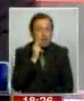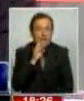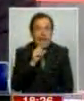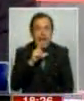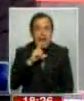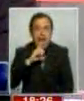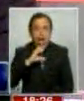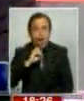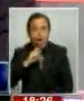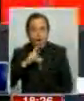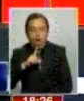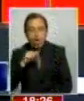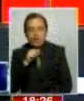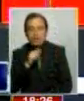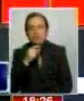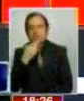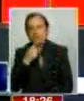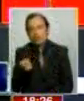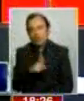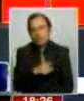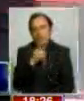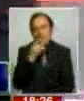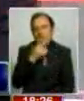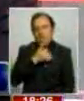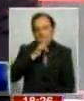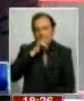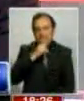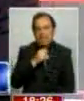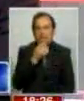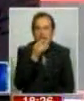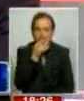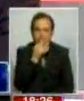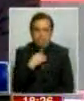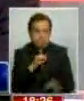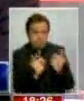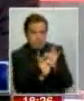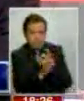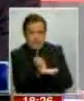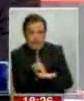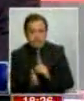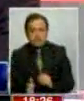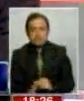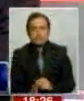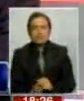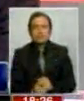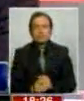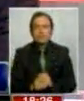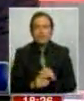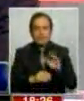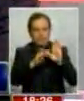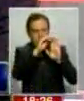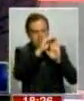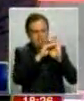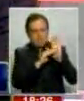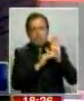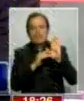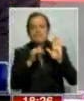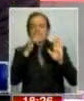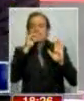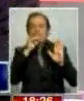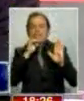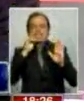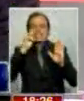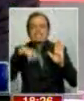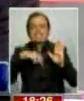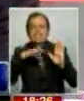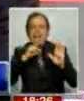tabla donde efectivamente también... Estoy hablando de las bebidas azucaradas, que son cuatro empresas. Por eso lo estoy explicando, pues, Matilde. Lo que pasa es que hay una tabla donde parte la tabla con las analcohólicas y después